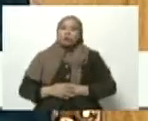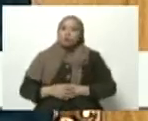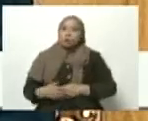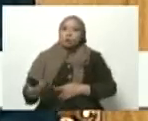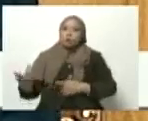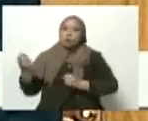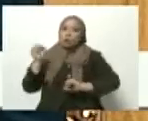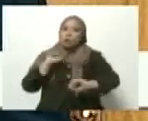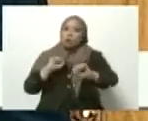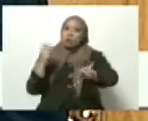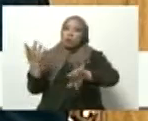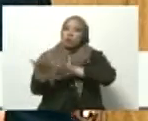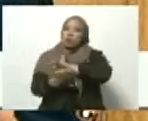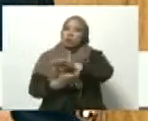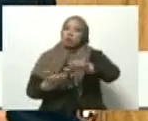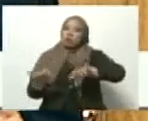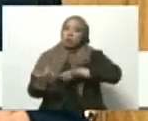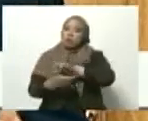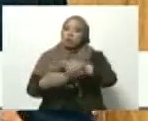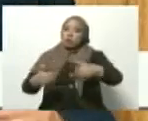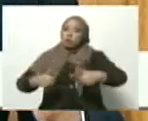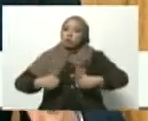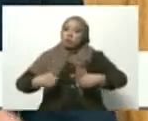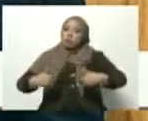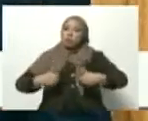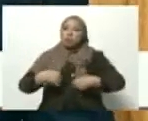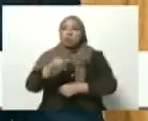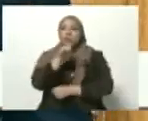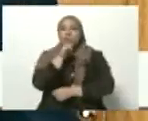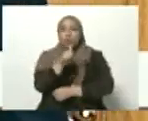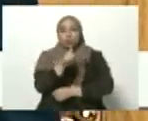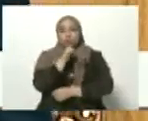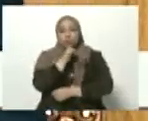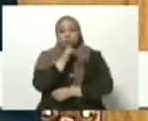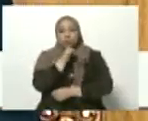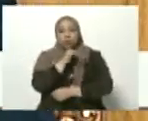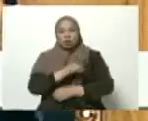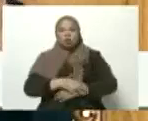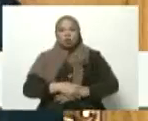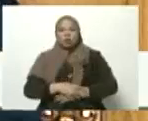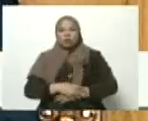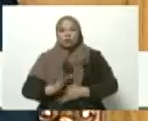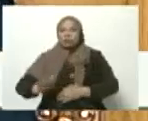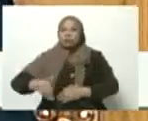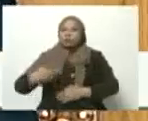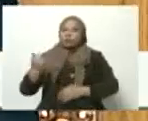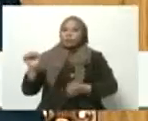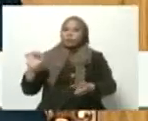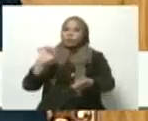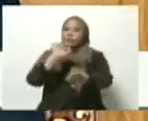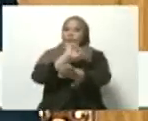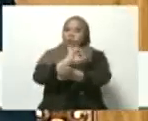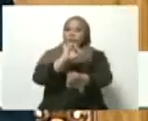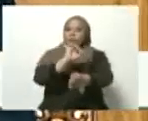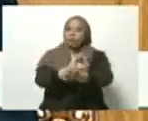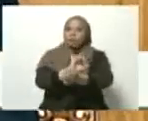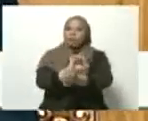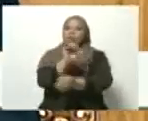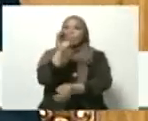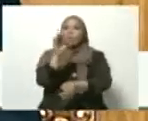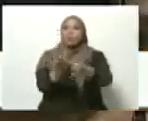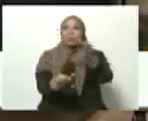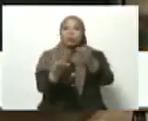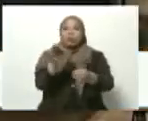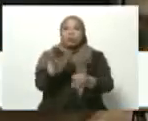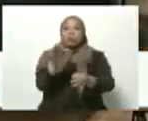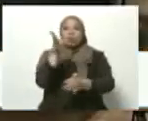al caso, ellos se autoinformaron que por una declaración del canciller Jorge Arriaza,